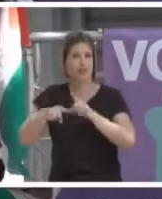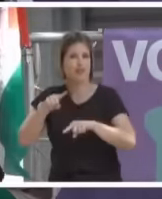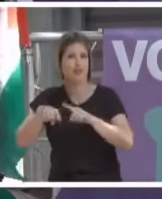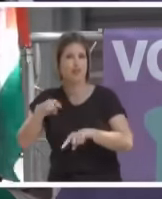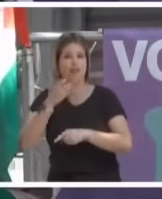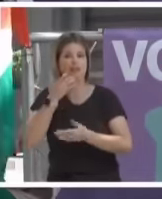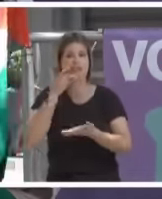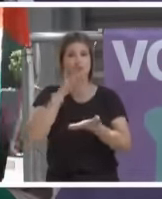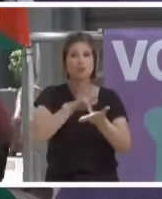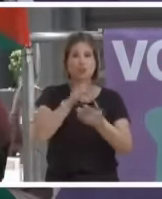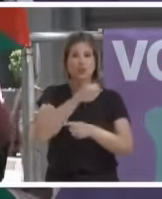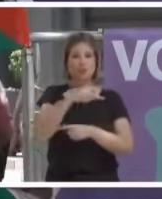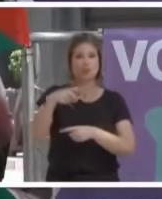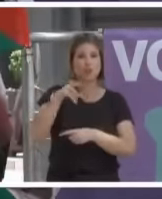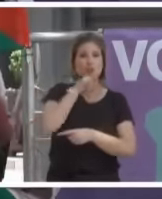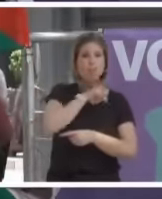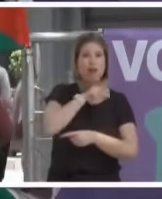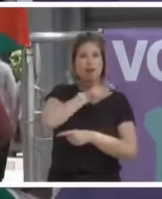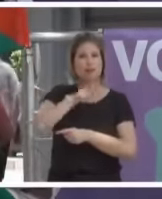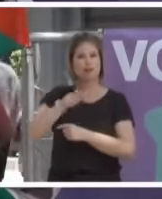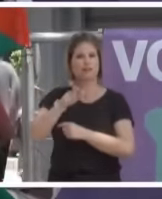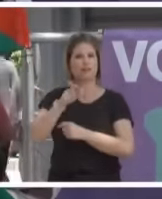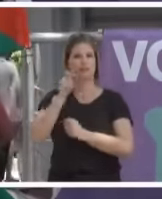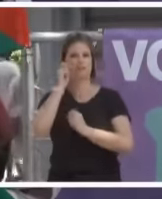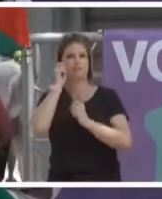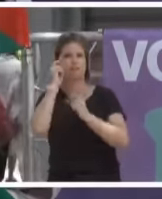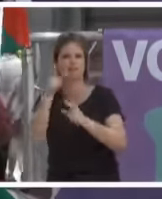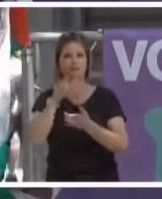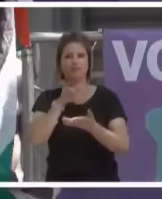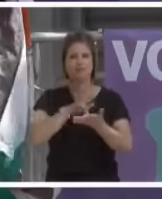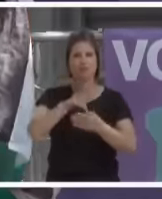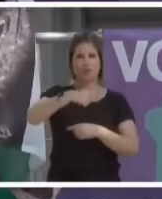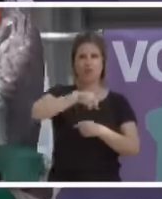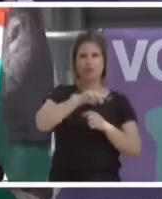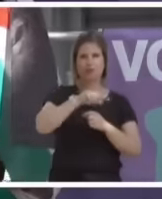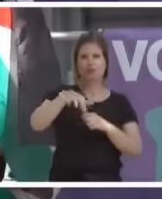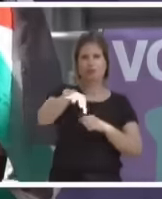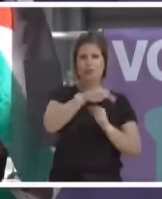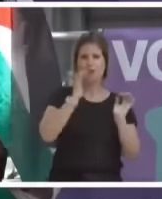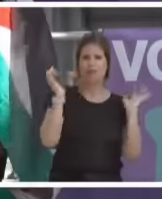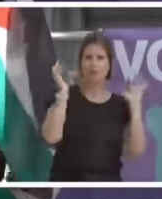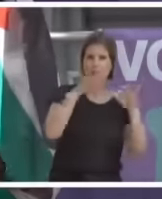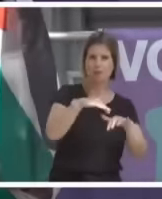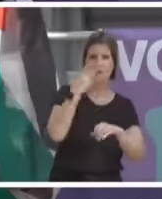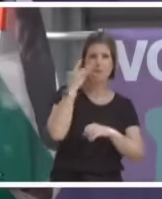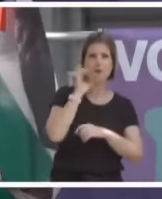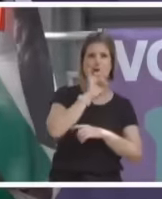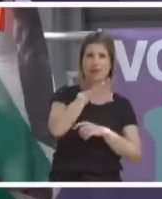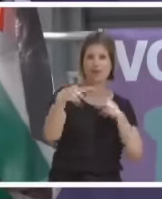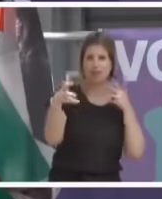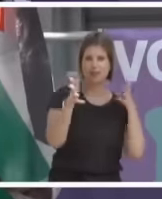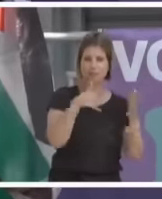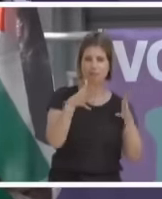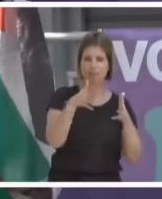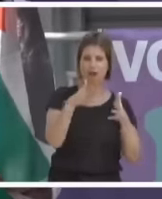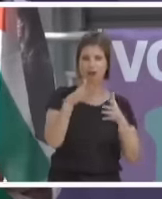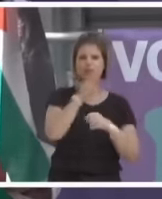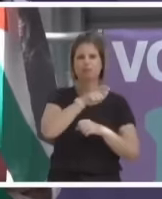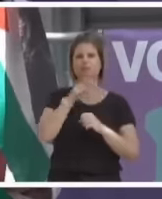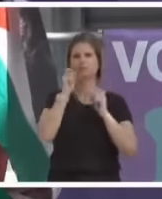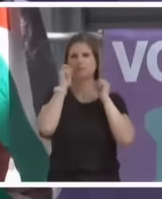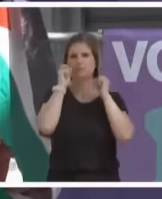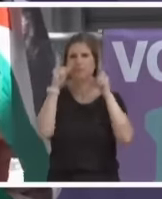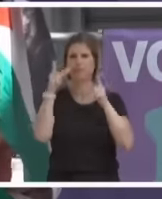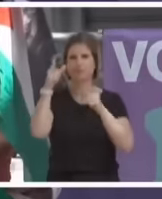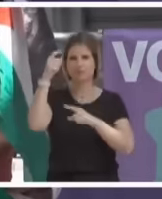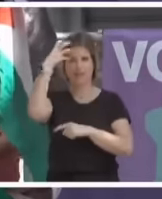cuando les sale mal, cuando la gente se da cuenta, que es lo que nos pasó cuando llenamos las plazas durante el 15M, cuando la gente se da cuenta y descubre que el